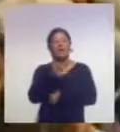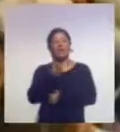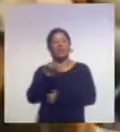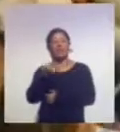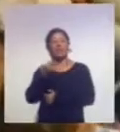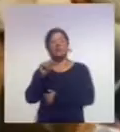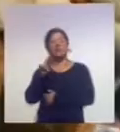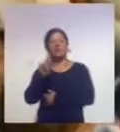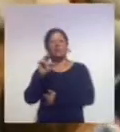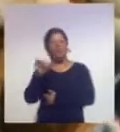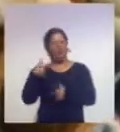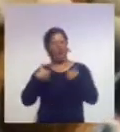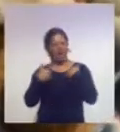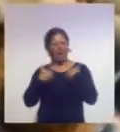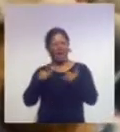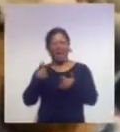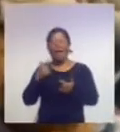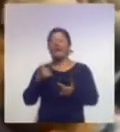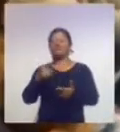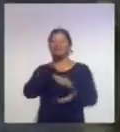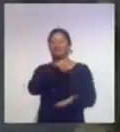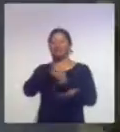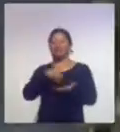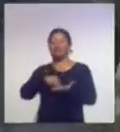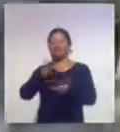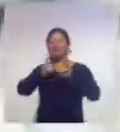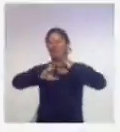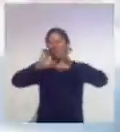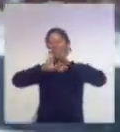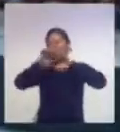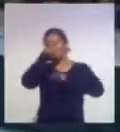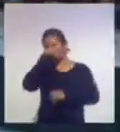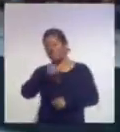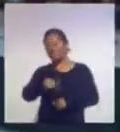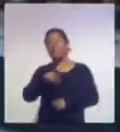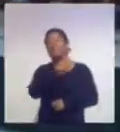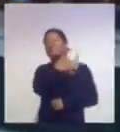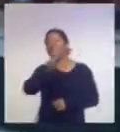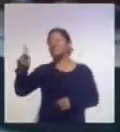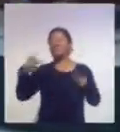escenario para deleitar a los presentes con sus más grandes éxitos.